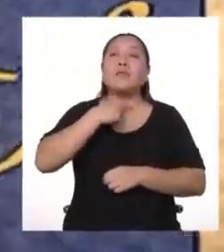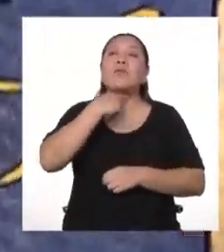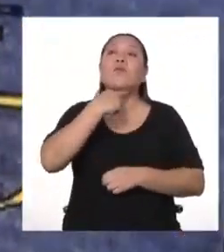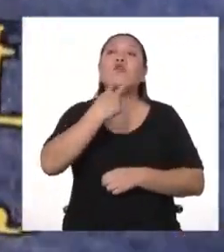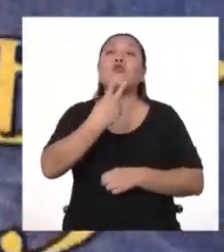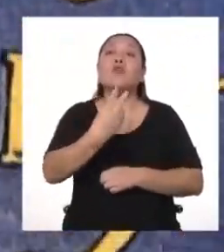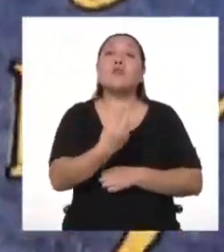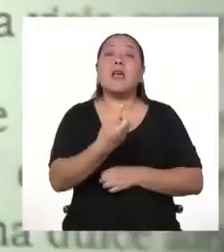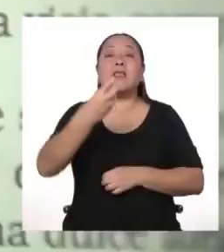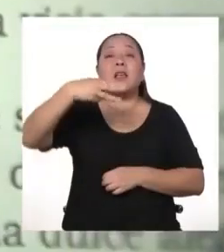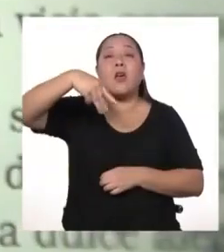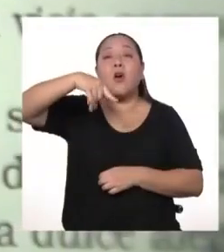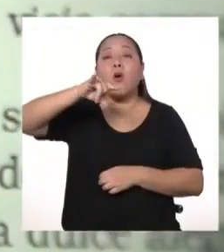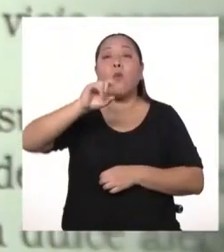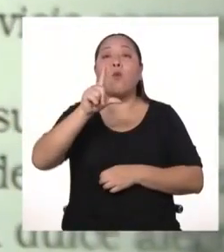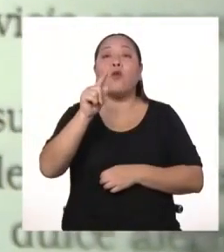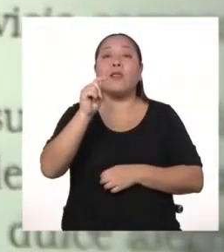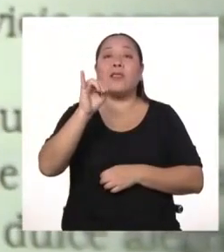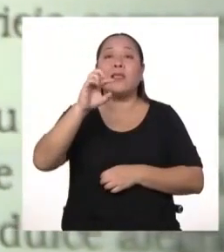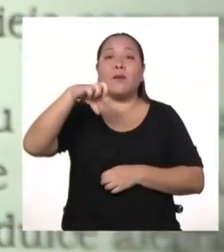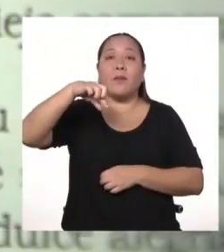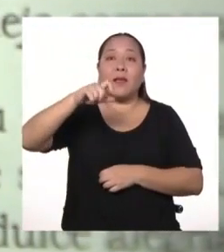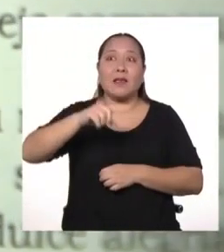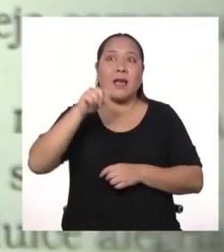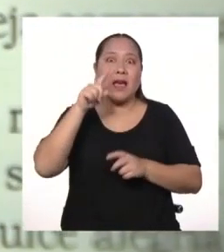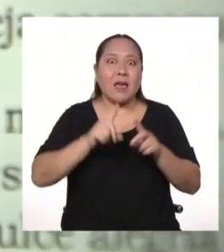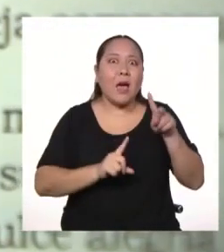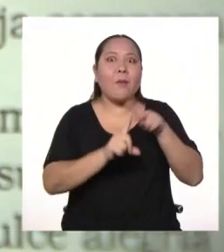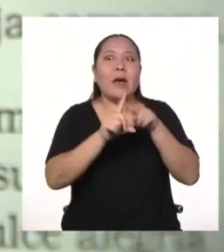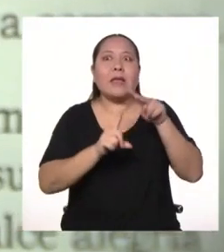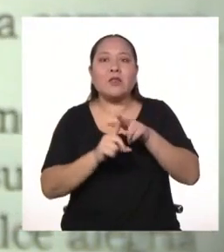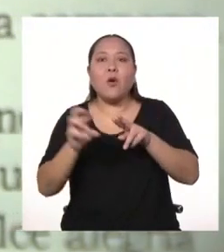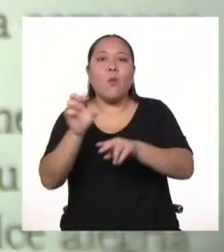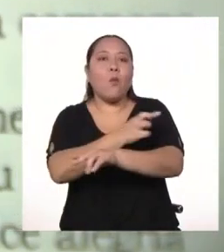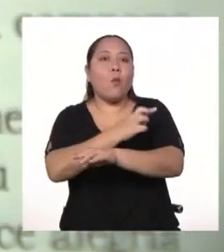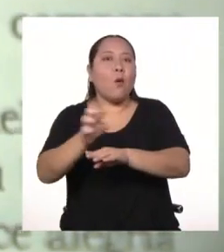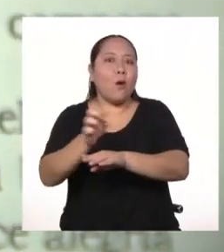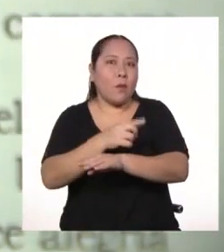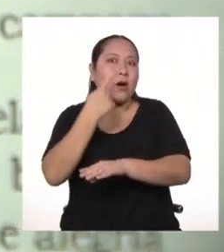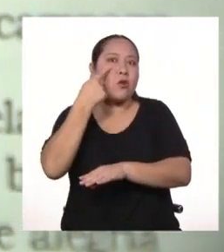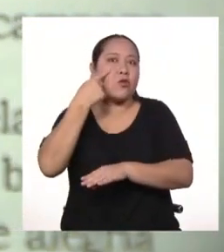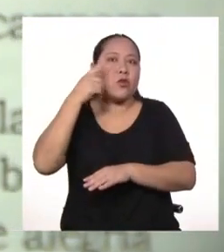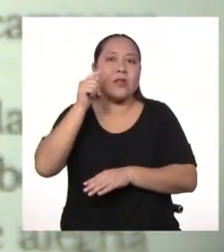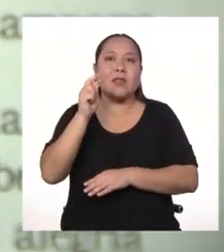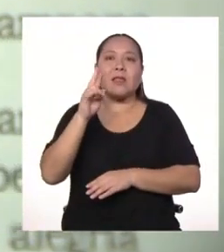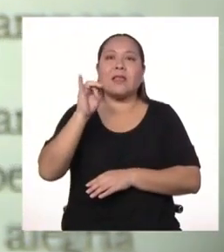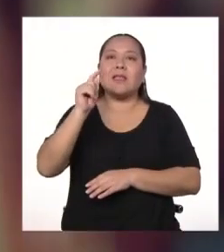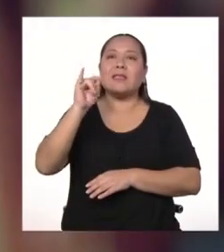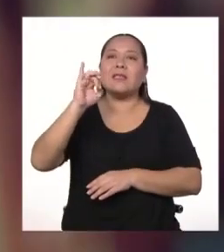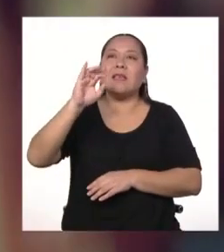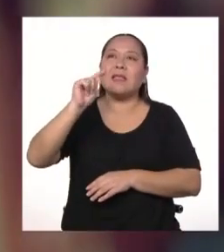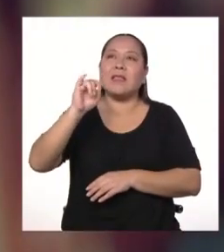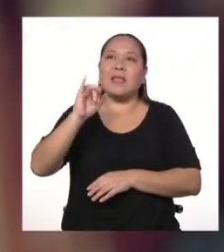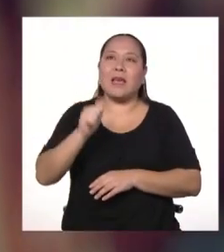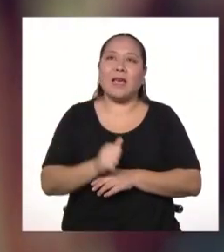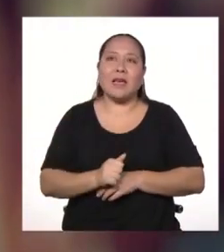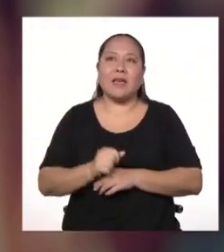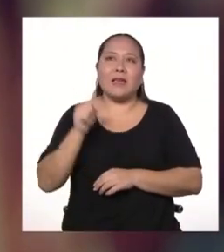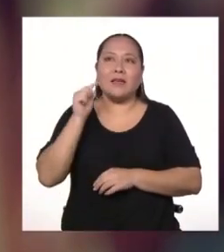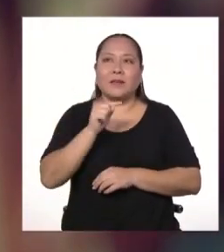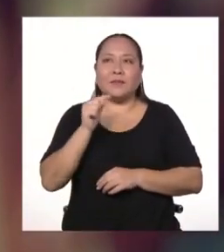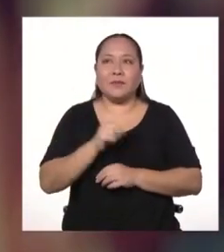Múltiples. En él aparecieron sus poemas más conocidos, Tristitia y El hermano ausente en la cena